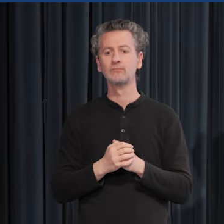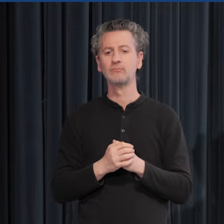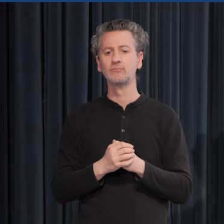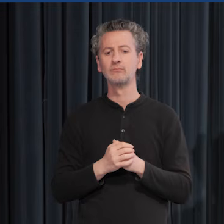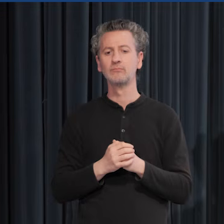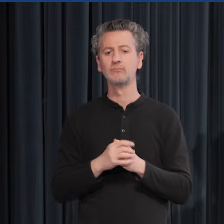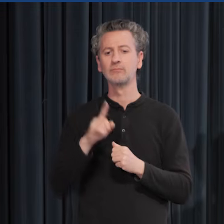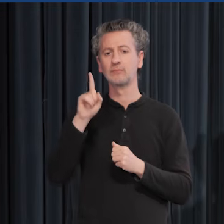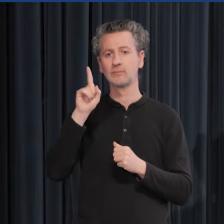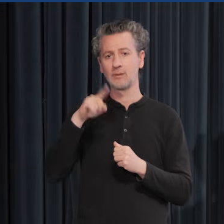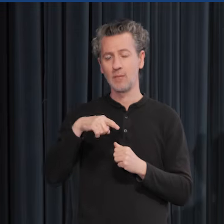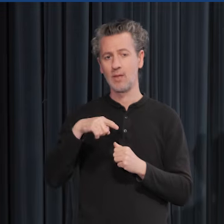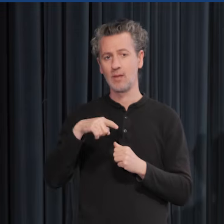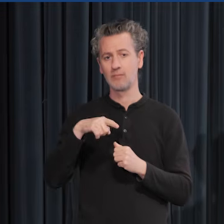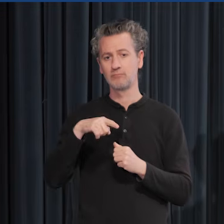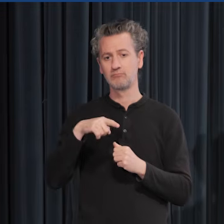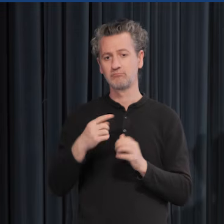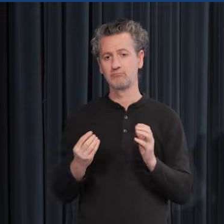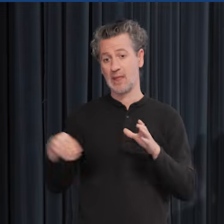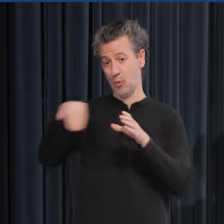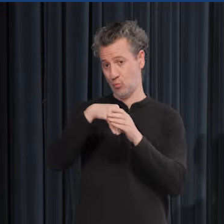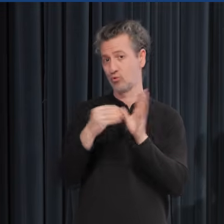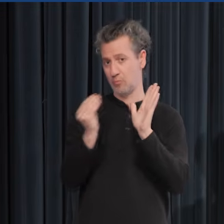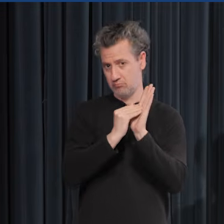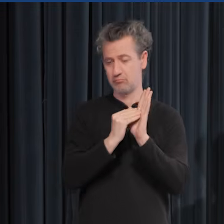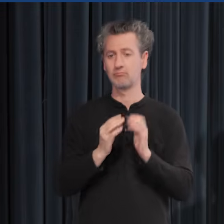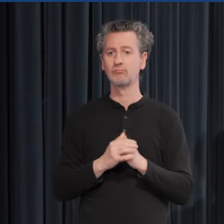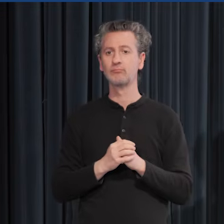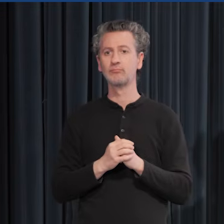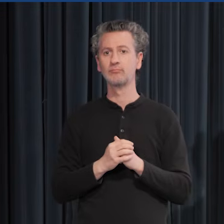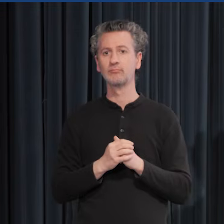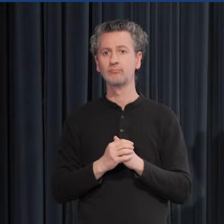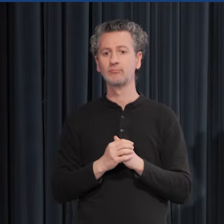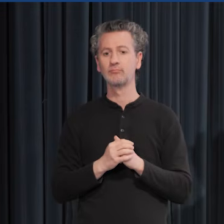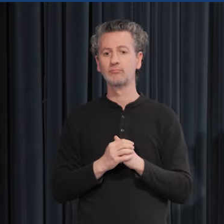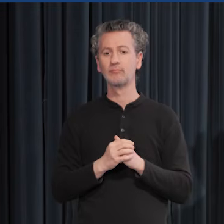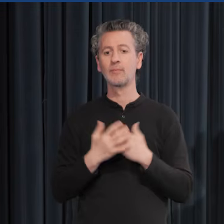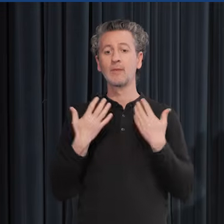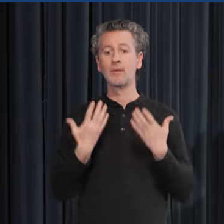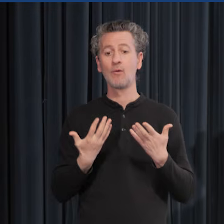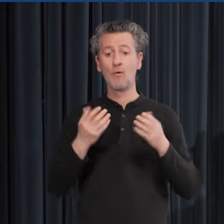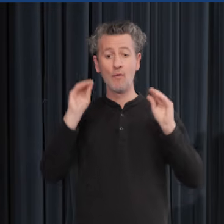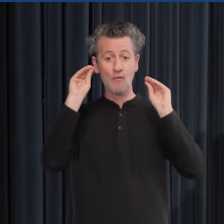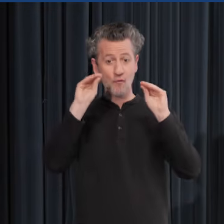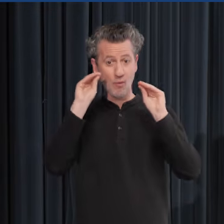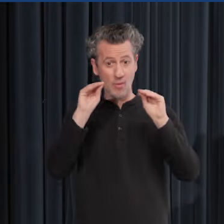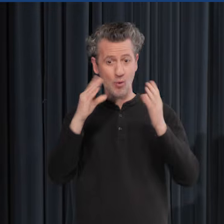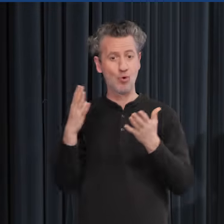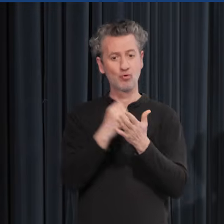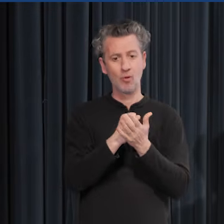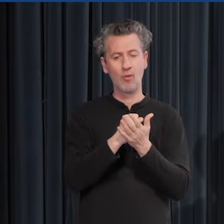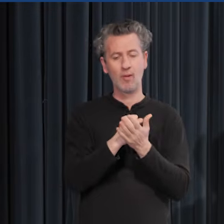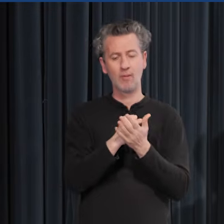la inclusión incorporada, por lo cual estas formaciones van a tener que ser